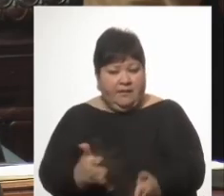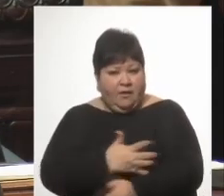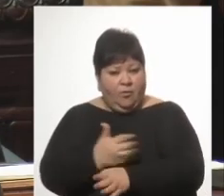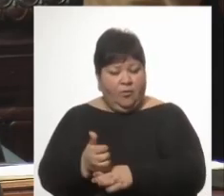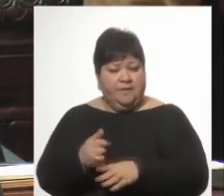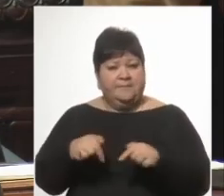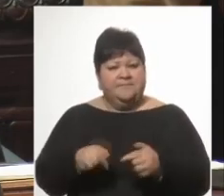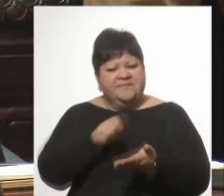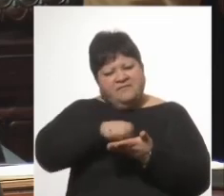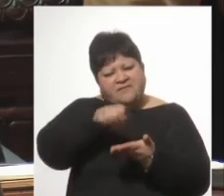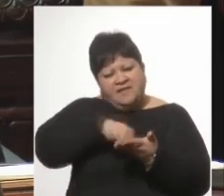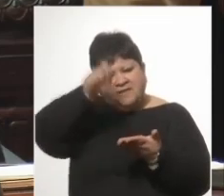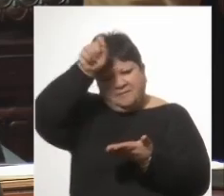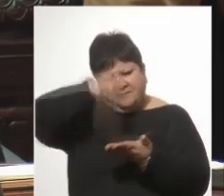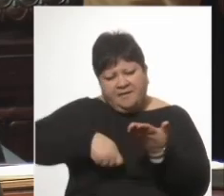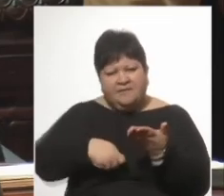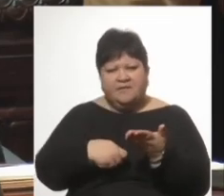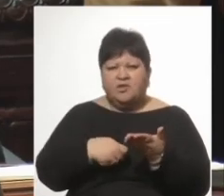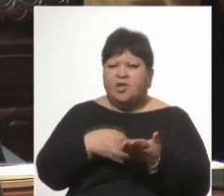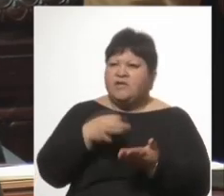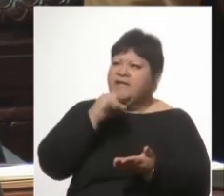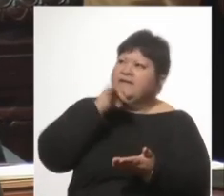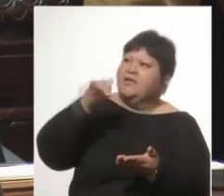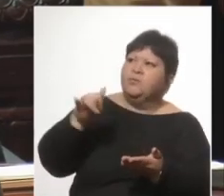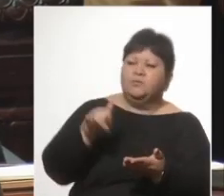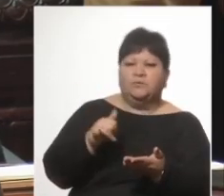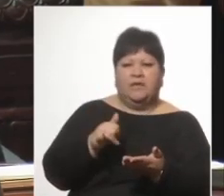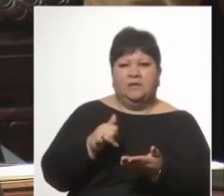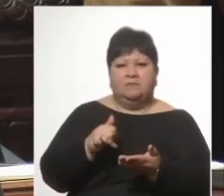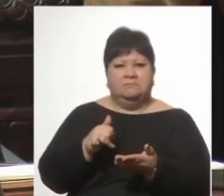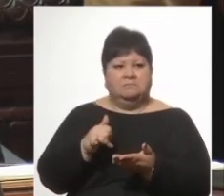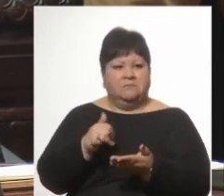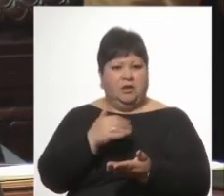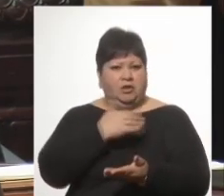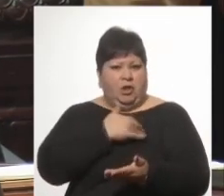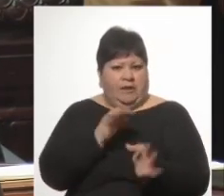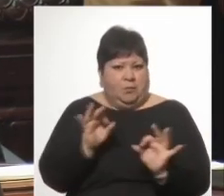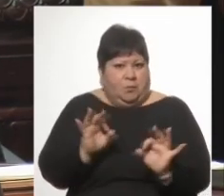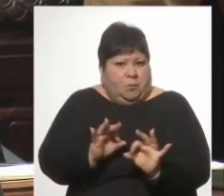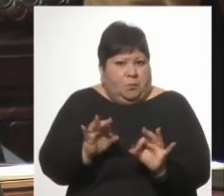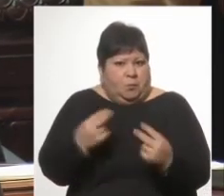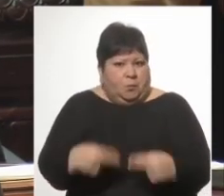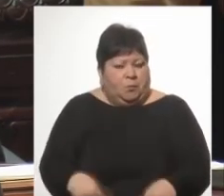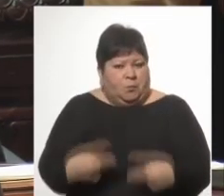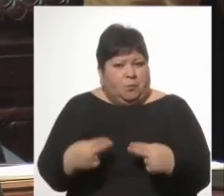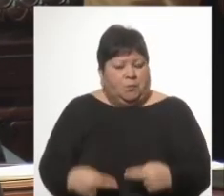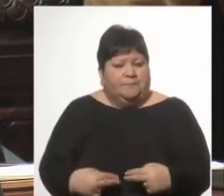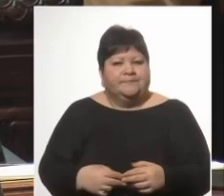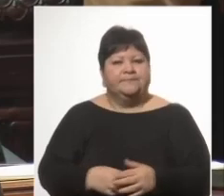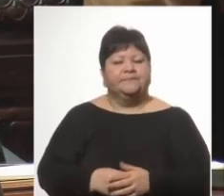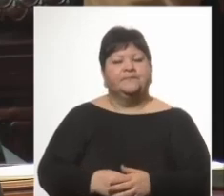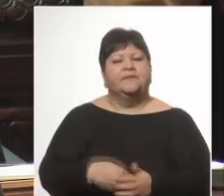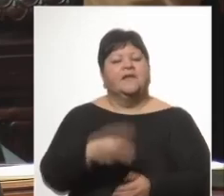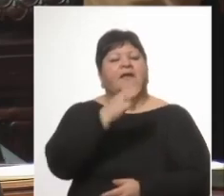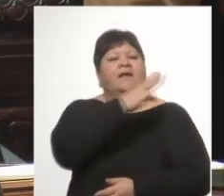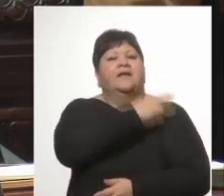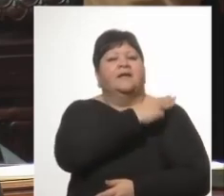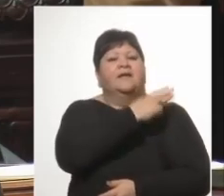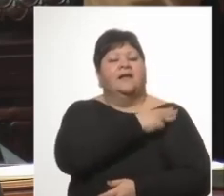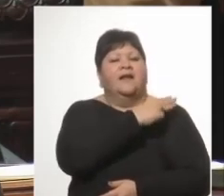el denunciante mismo dice que él nunca lo tocó. El caso del general Miguel